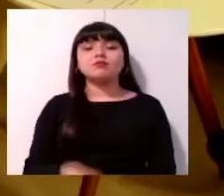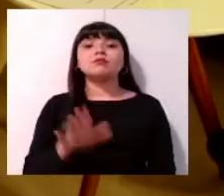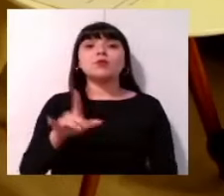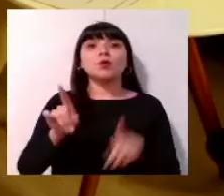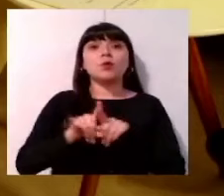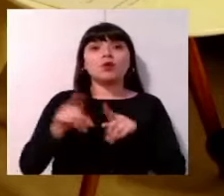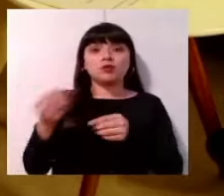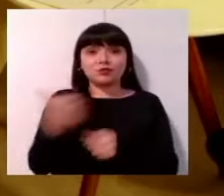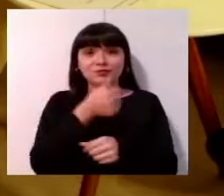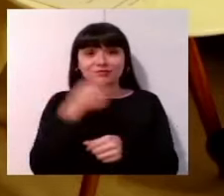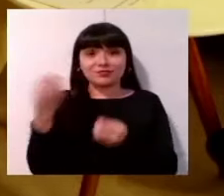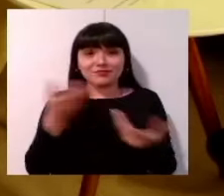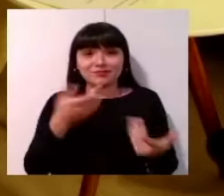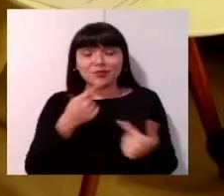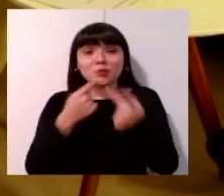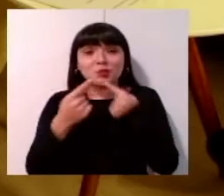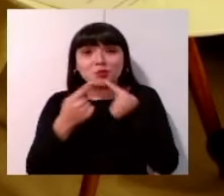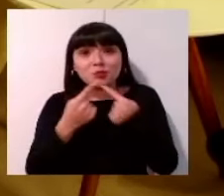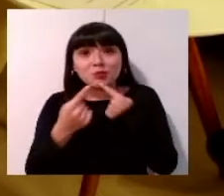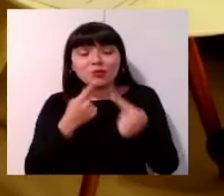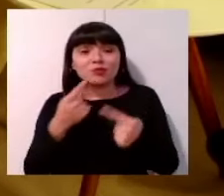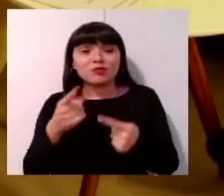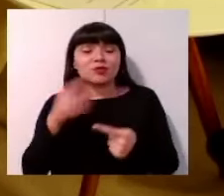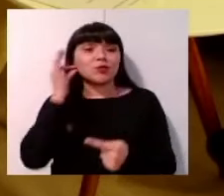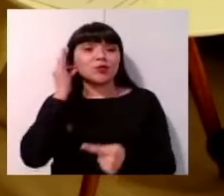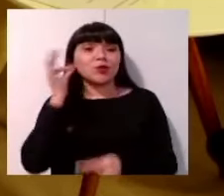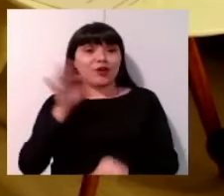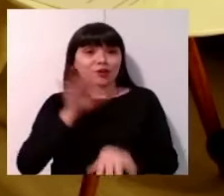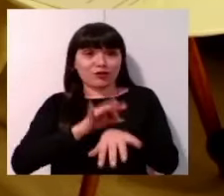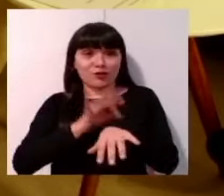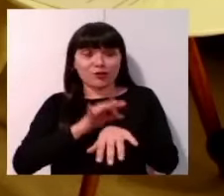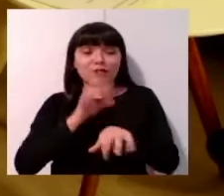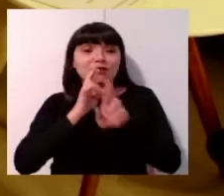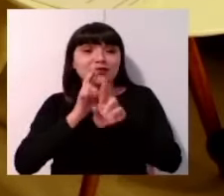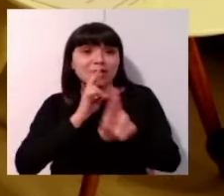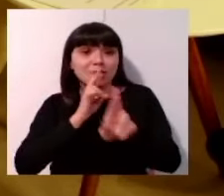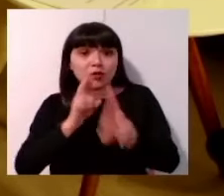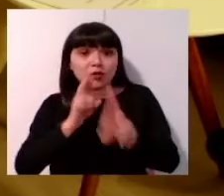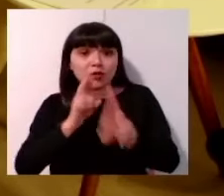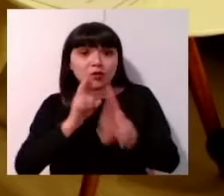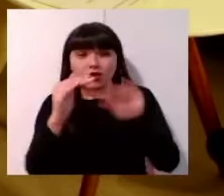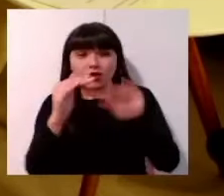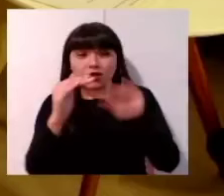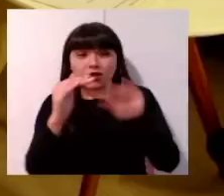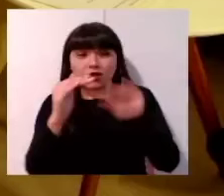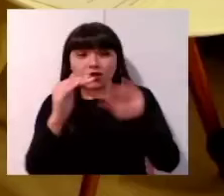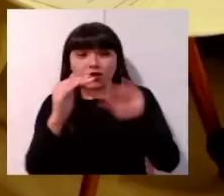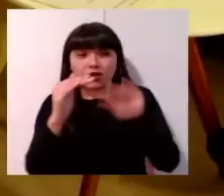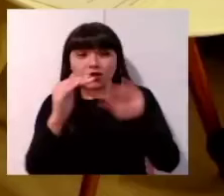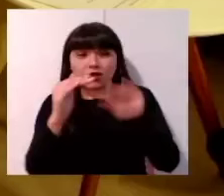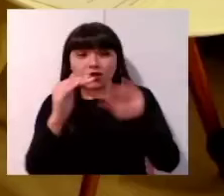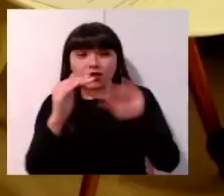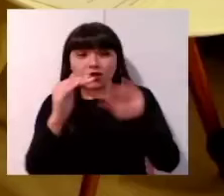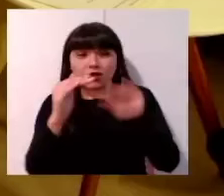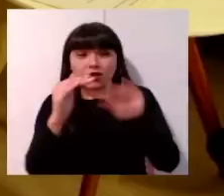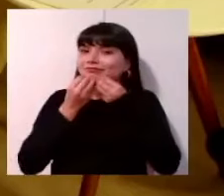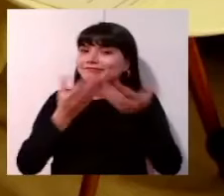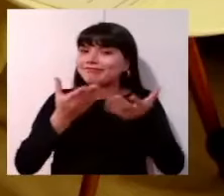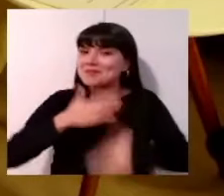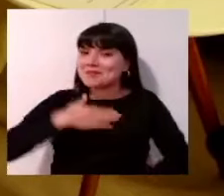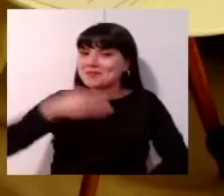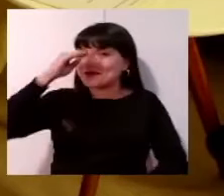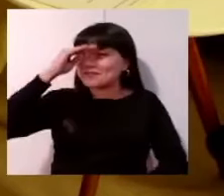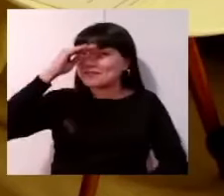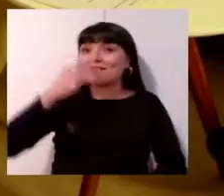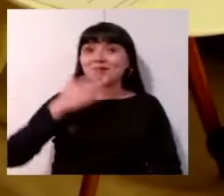pueda responder todas las consultas que tienen de sus hijos. Y mientras ustedes hacen las preguntas, yo voy a hablar también de mi experiencia, porque a mí es un tema. Yo